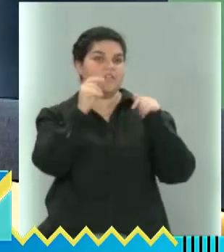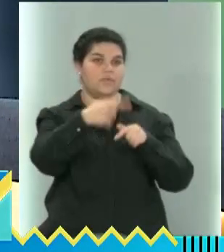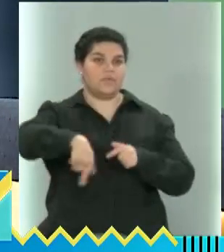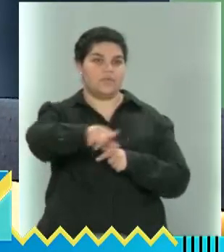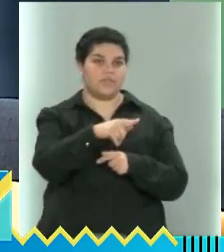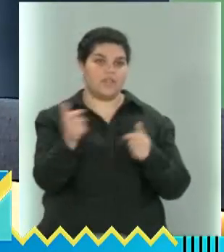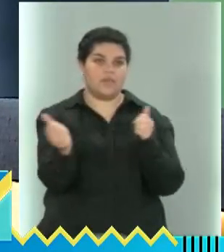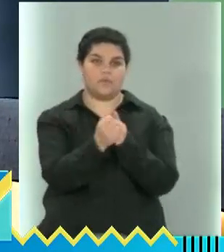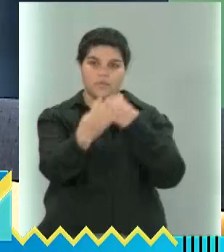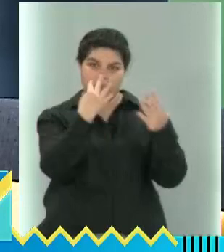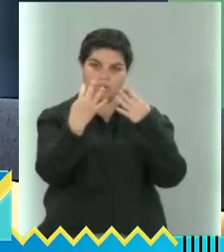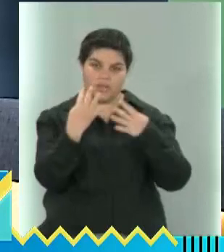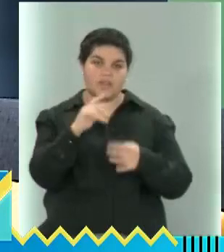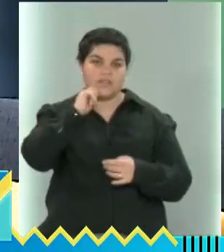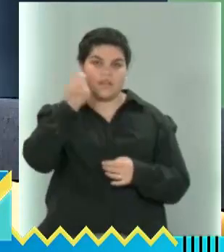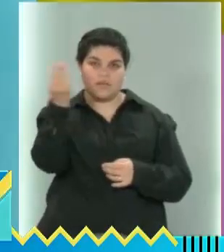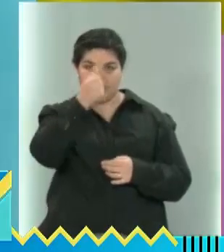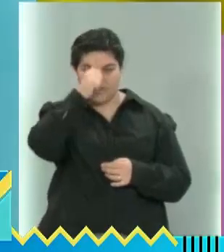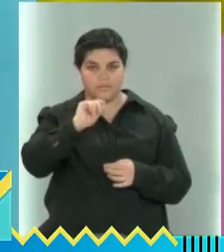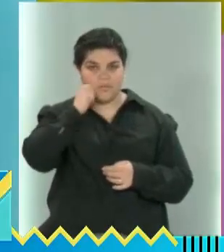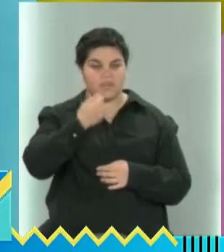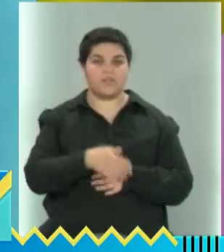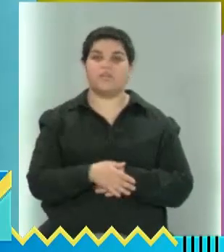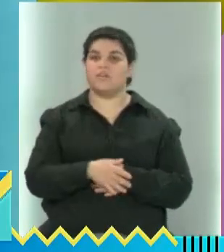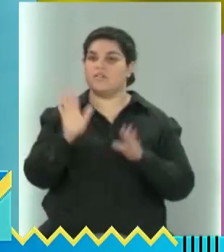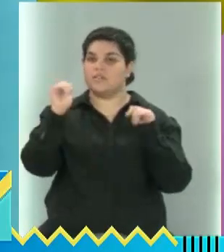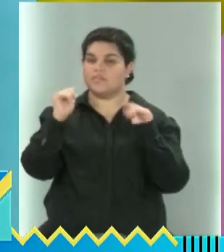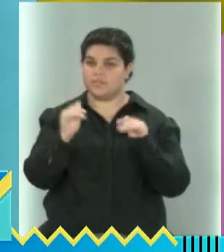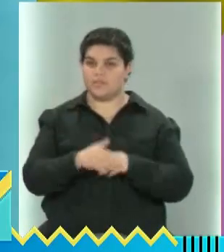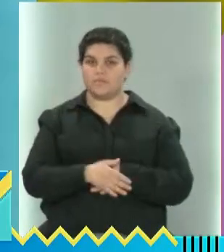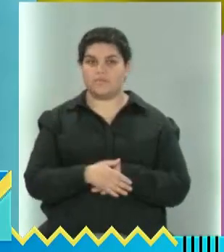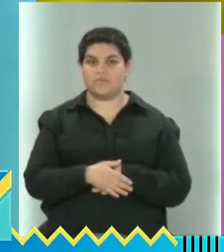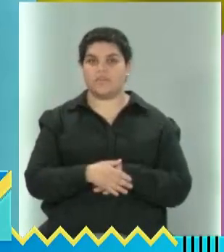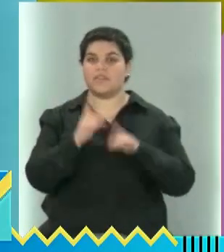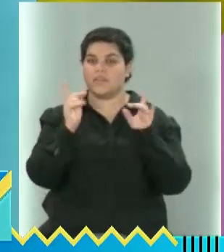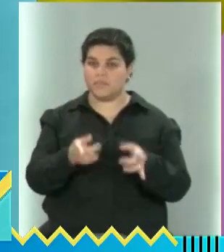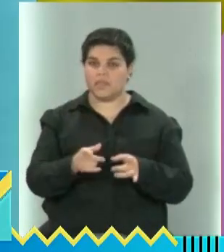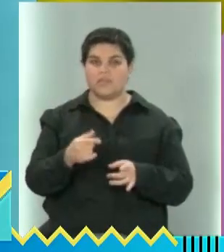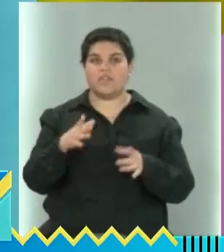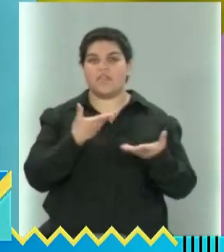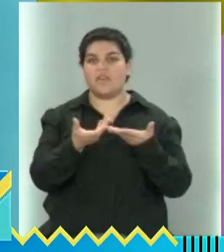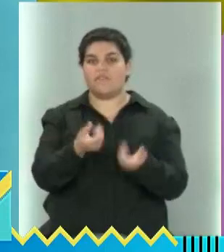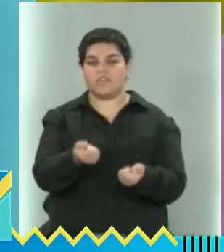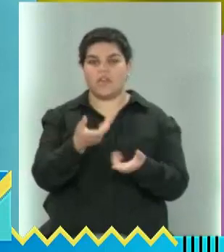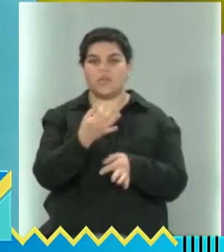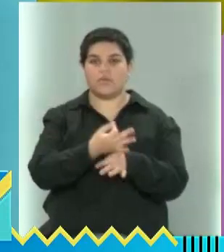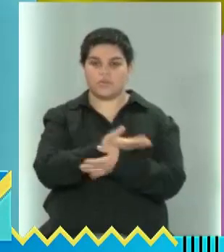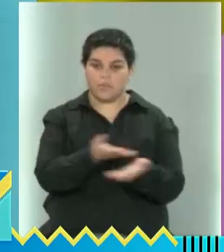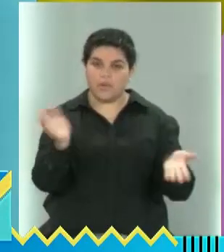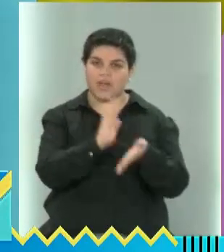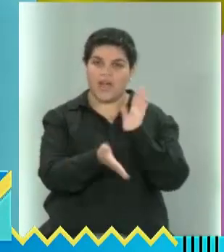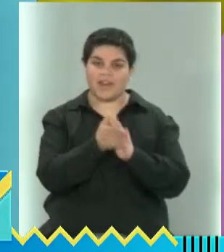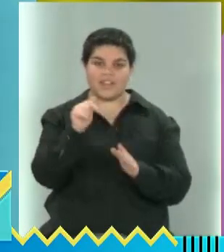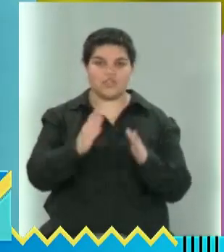nos acompañaron del otro lado. Buen fin de semana para todos. Exactamente, buen fin de semana para todos y obviamente la defensa de la educación pública y gratuita